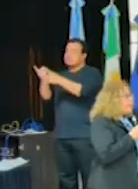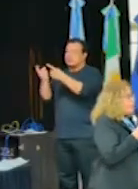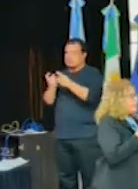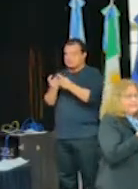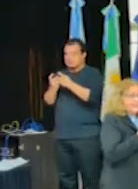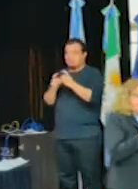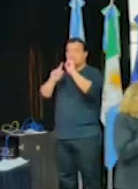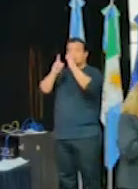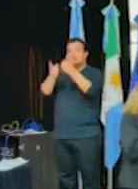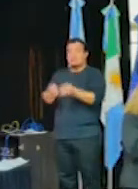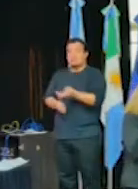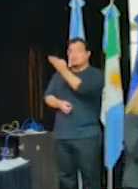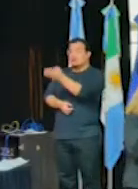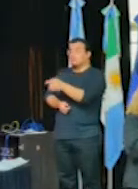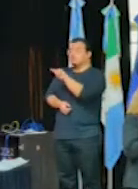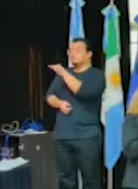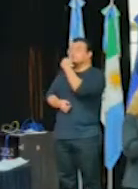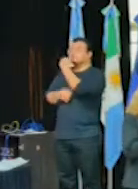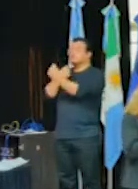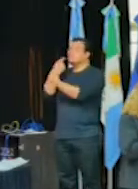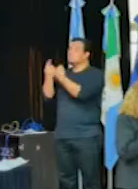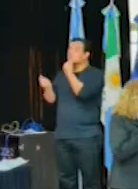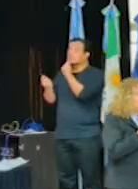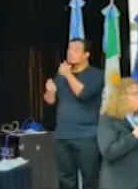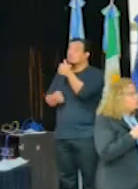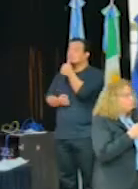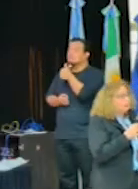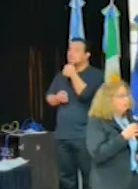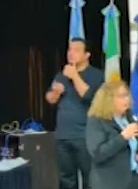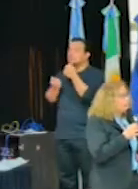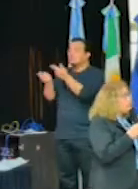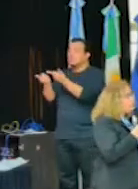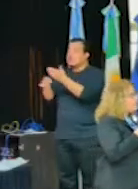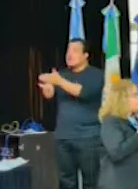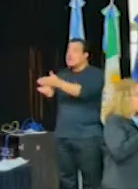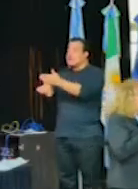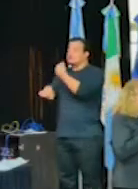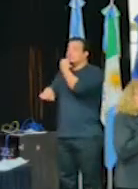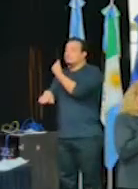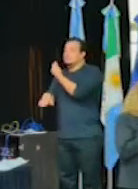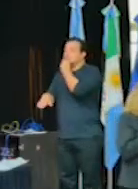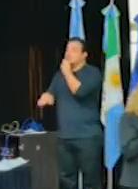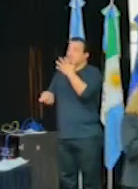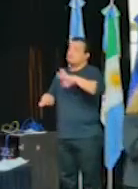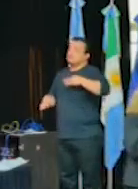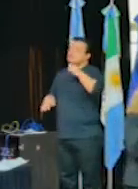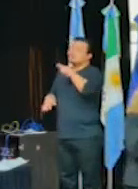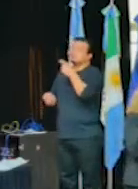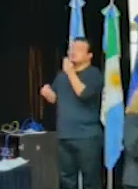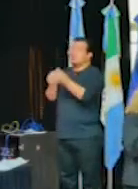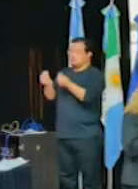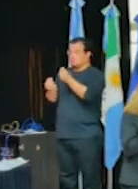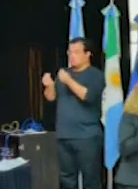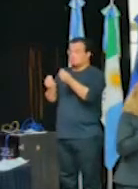Preguntarle al paciente antes de medicarlo qué es importante en su vida, sus proyectos, su actividad, sus hobbies, porque puedo a través de un